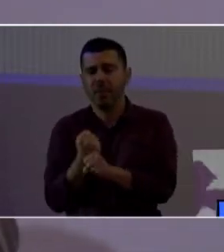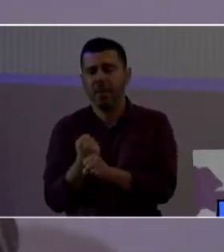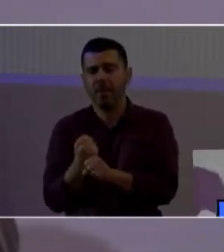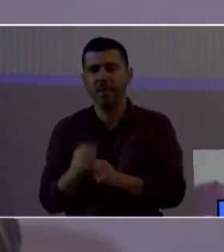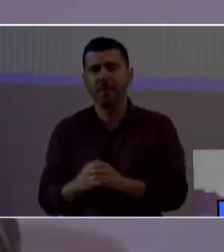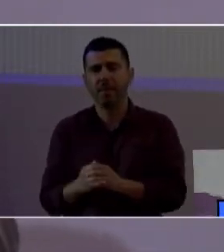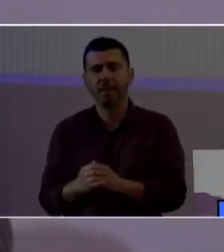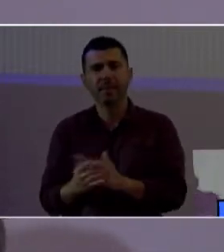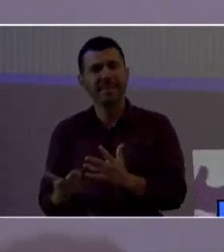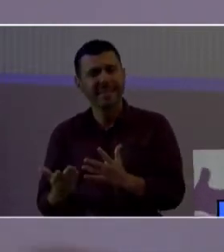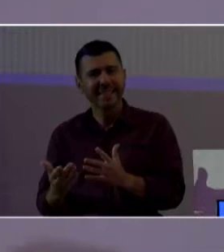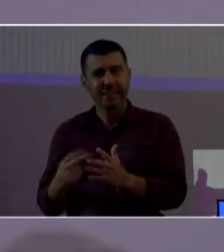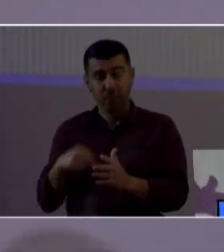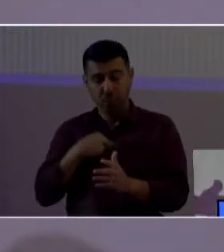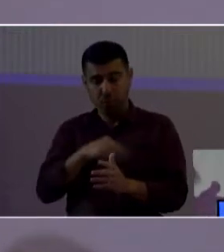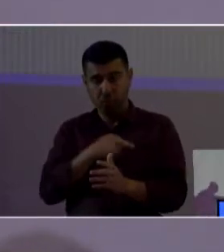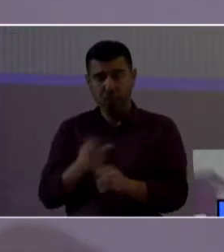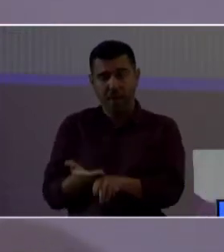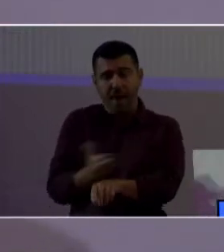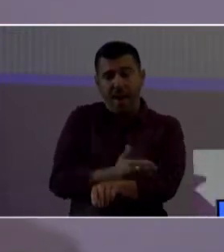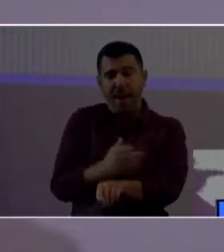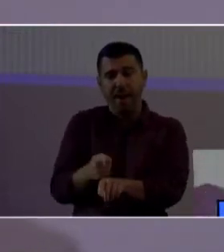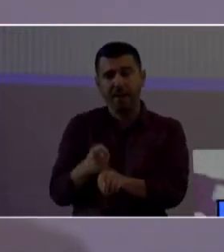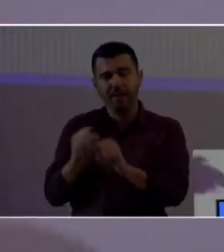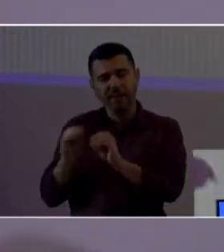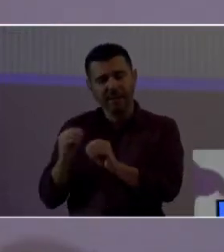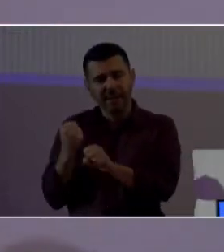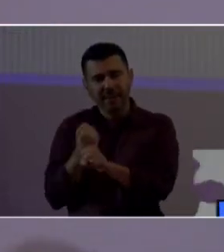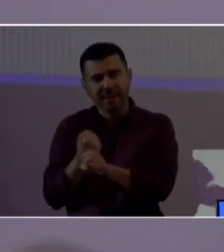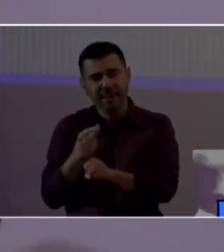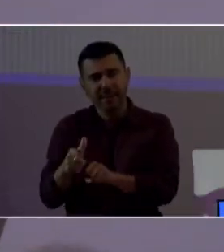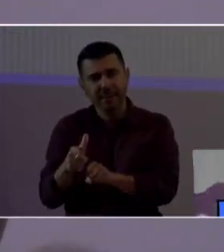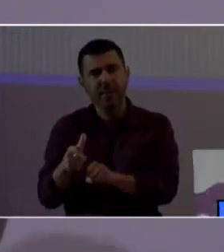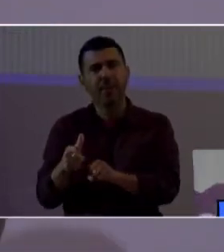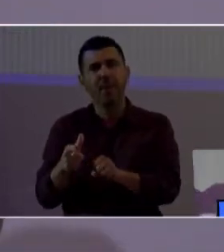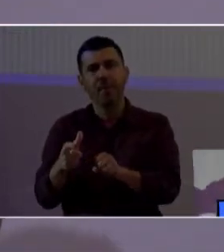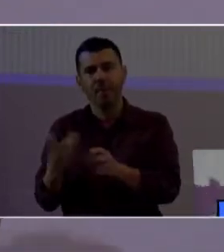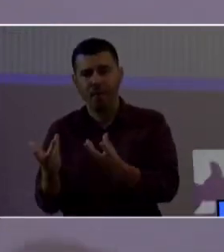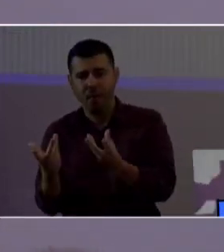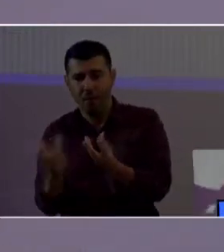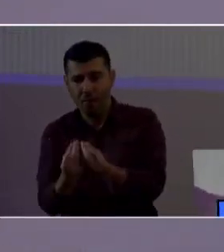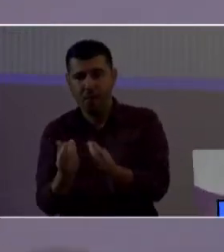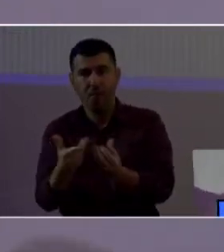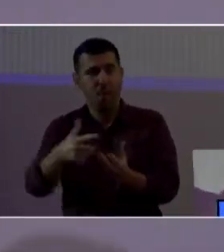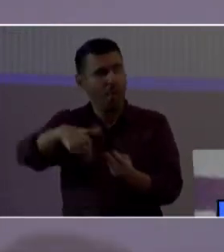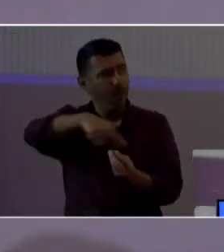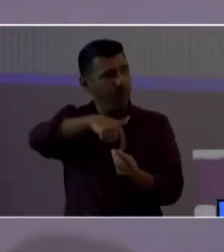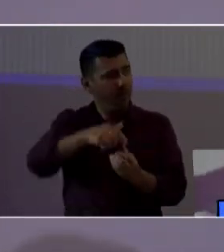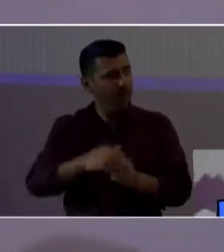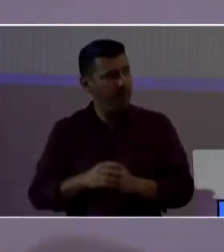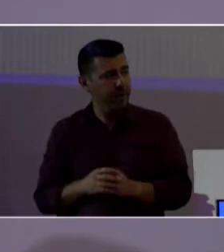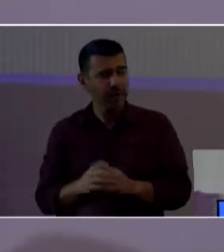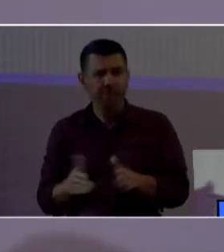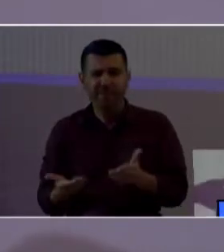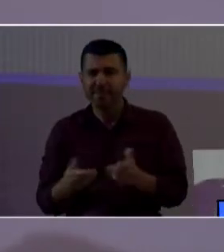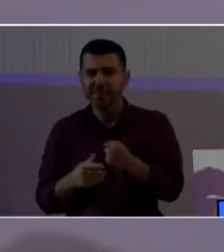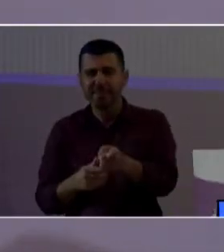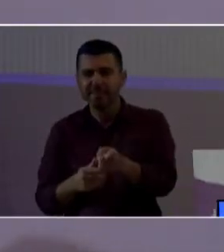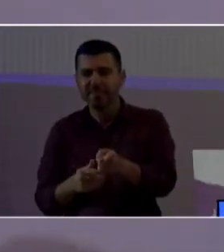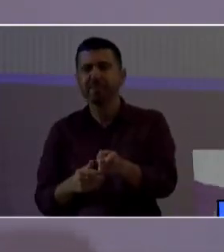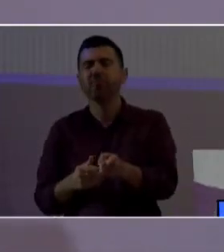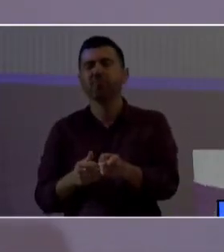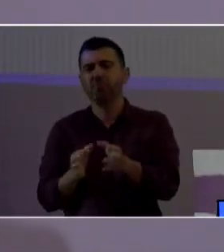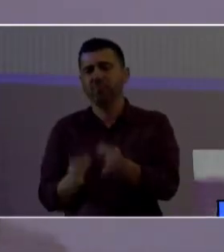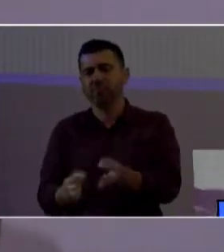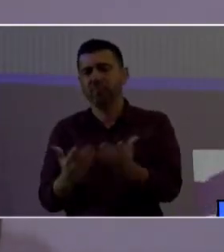todos los que nosotros hemos tenido trabajando en nuestra organización, que los acogemos a que